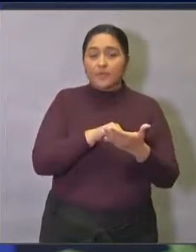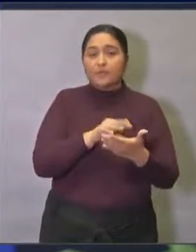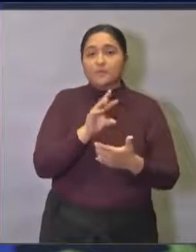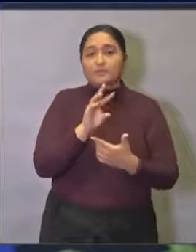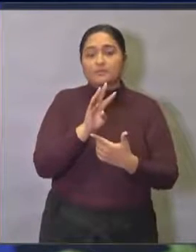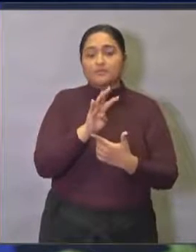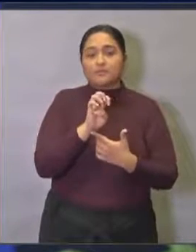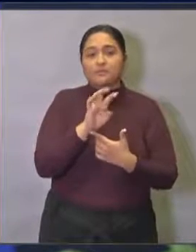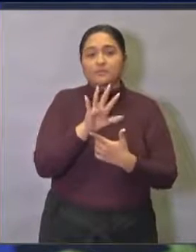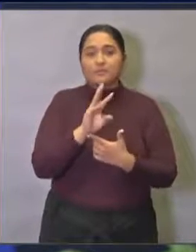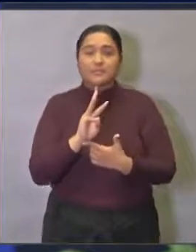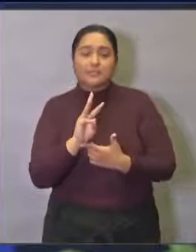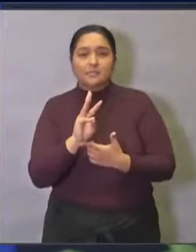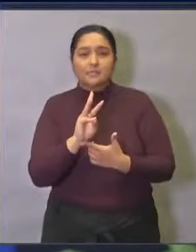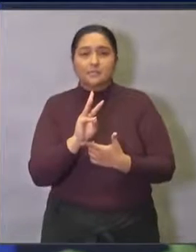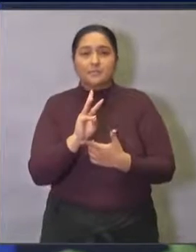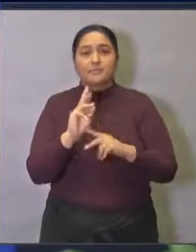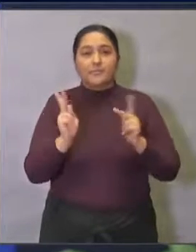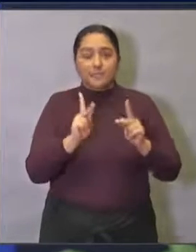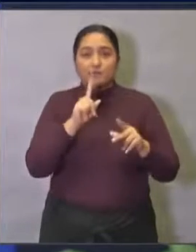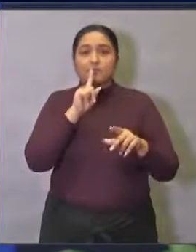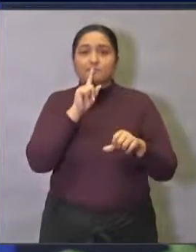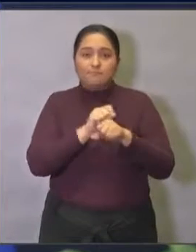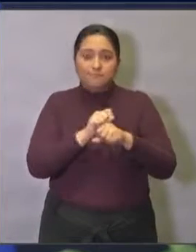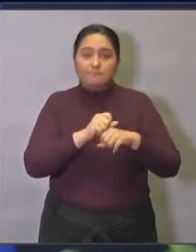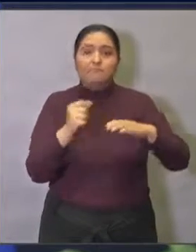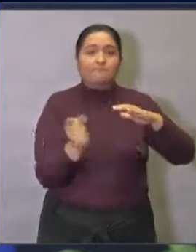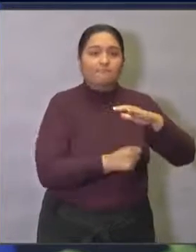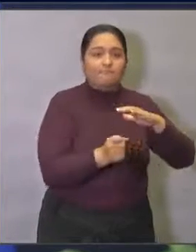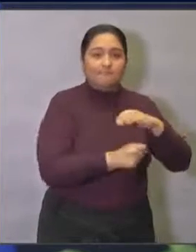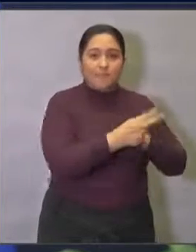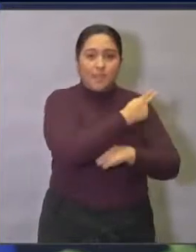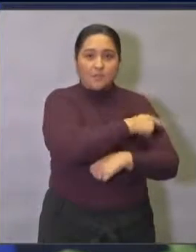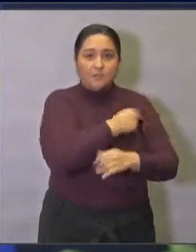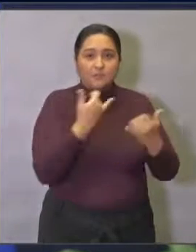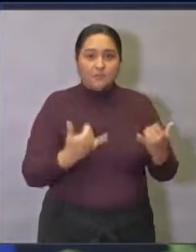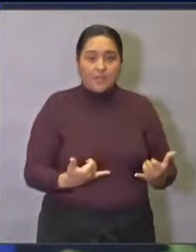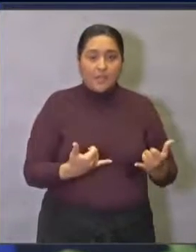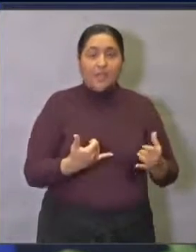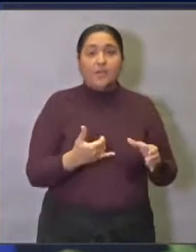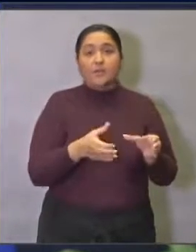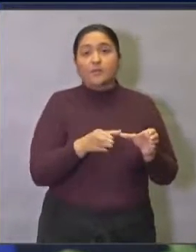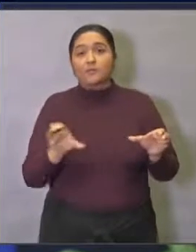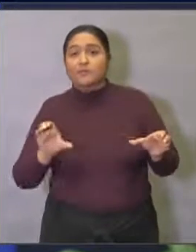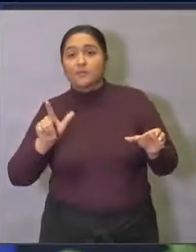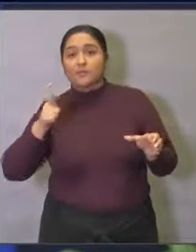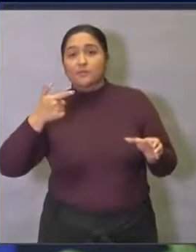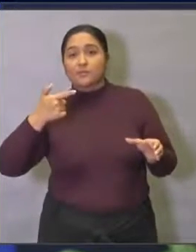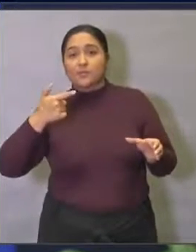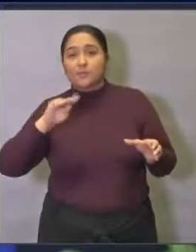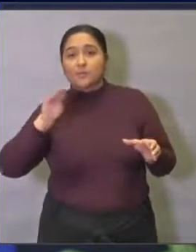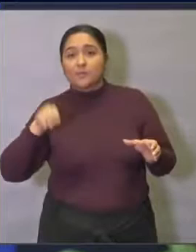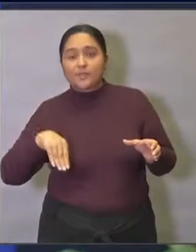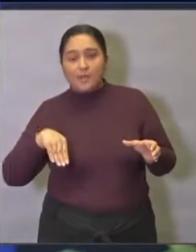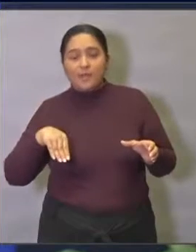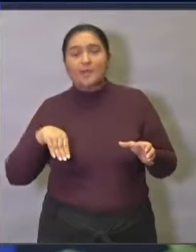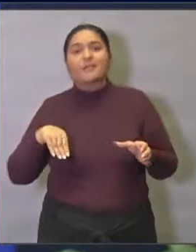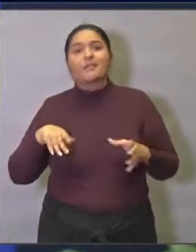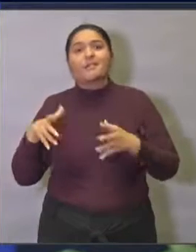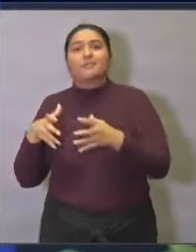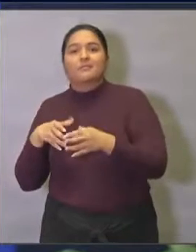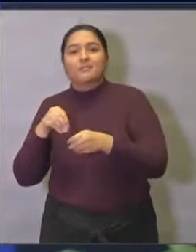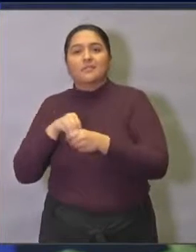4,656 casos confirmados están hospitalizados actualmente. El 21% de estas personas están en unidades de